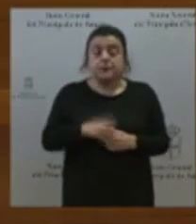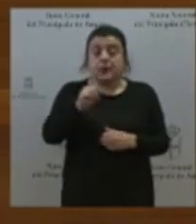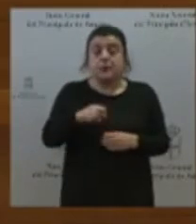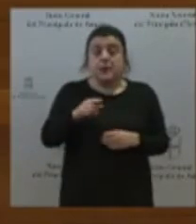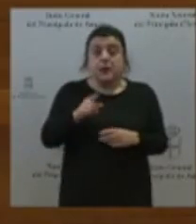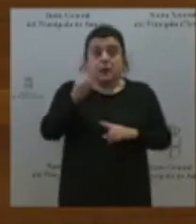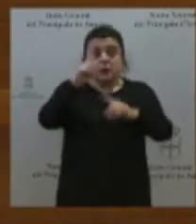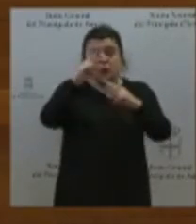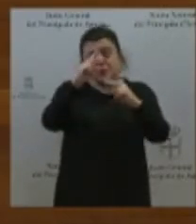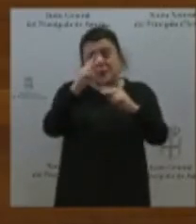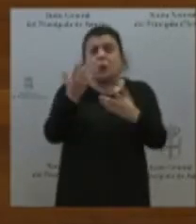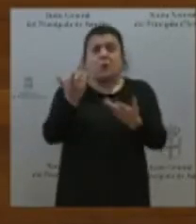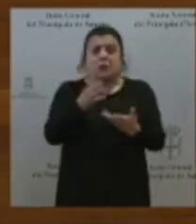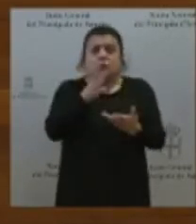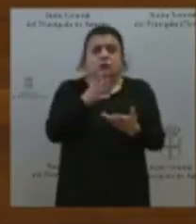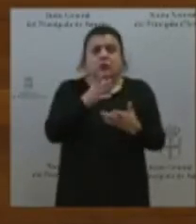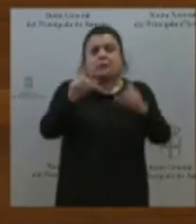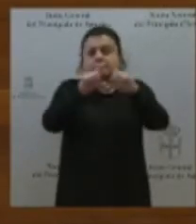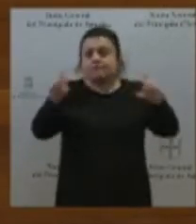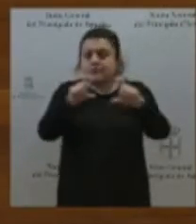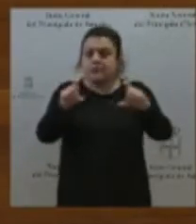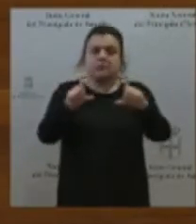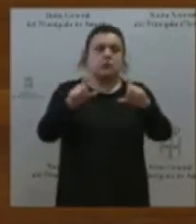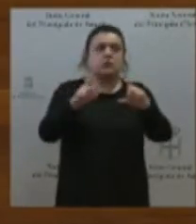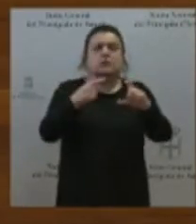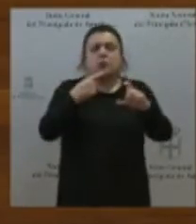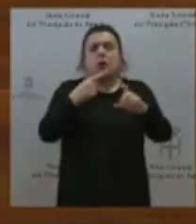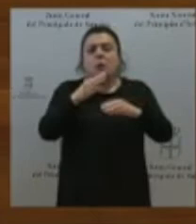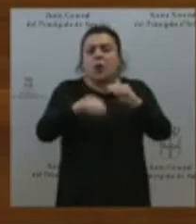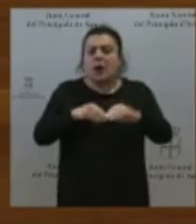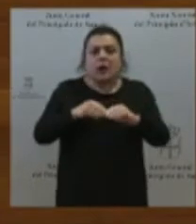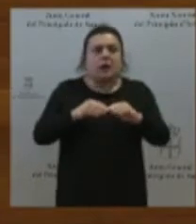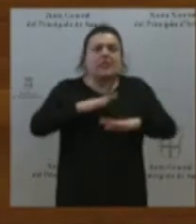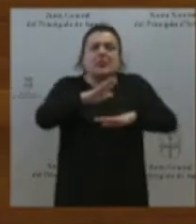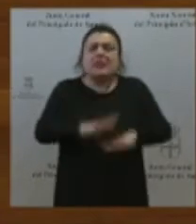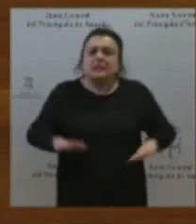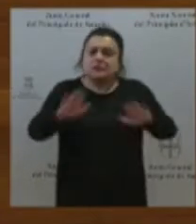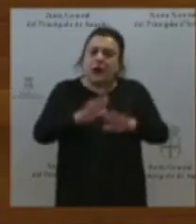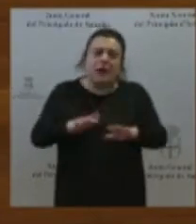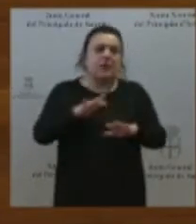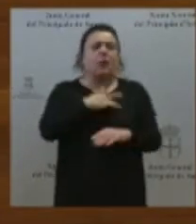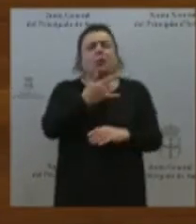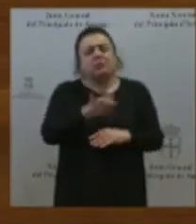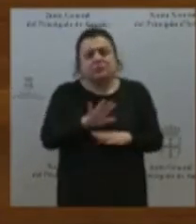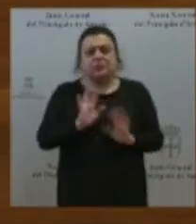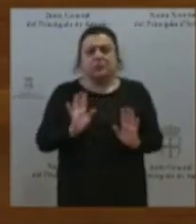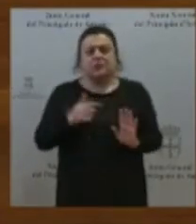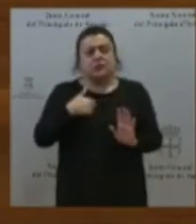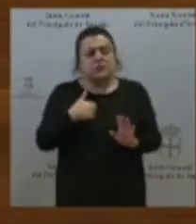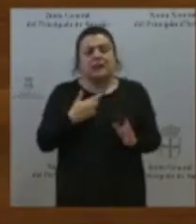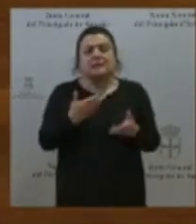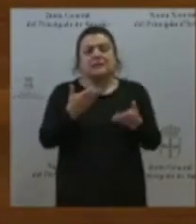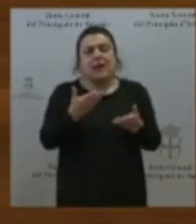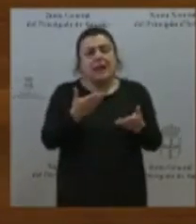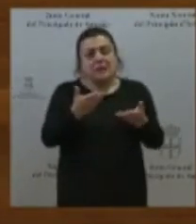se adopten bien con lentitud, bien con cierta displicencia. Por ello, les invitamos a que doten a la Radiotelevisión del Principado de